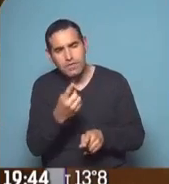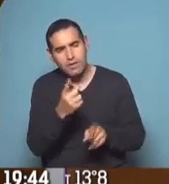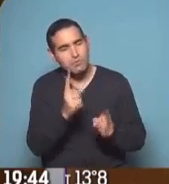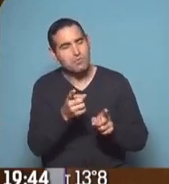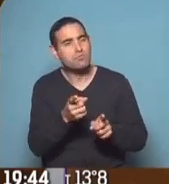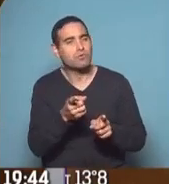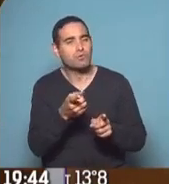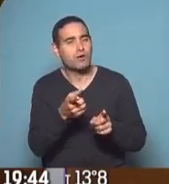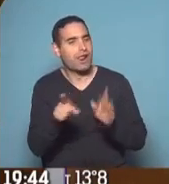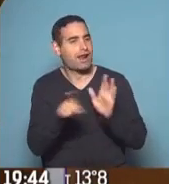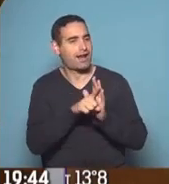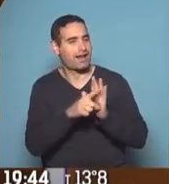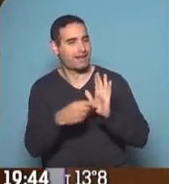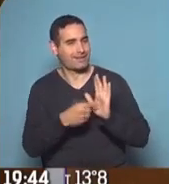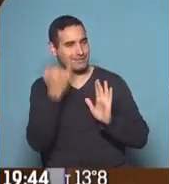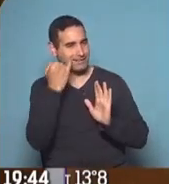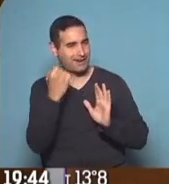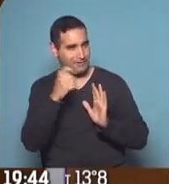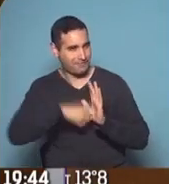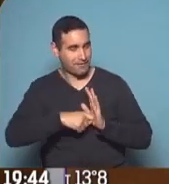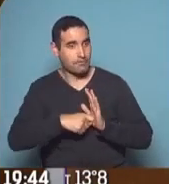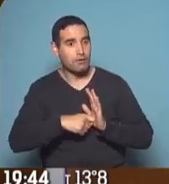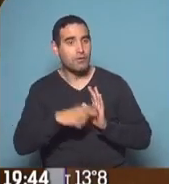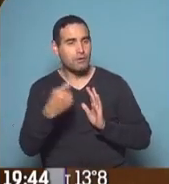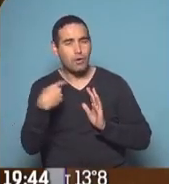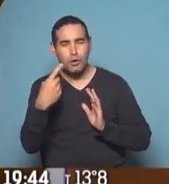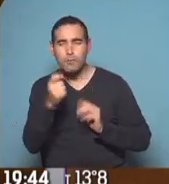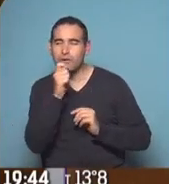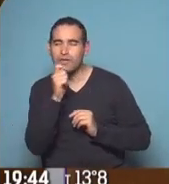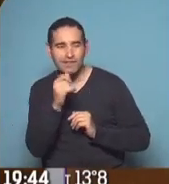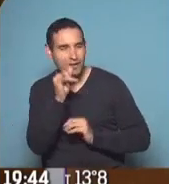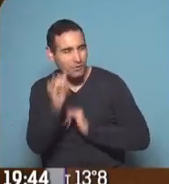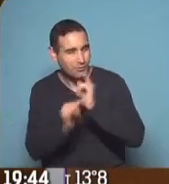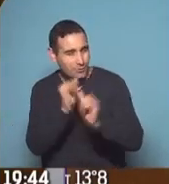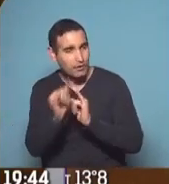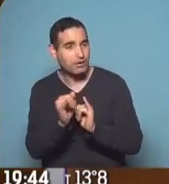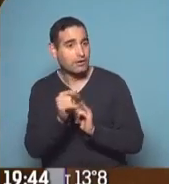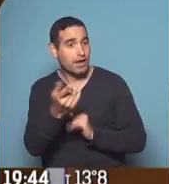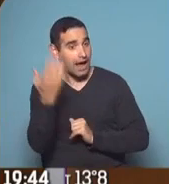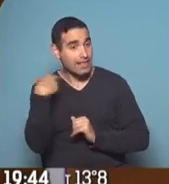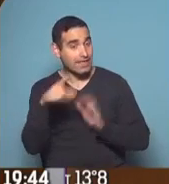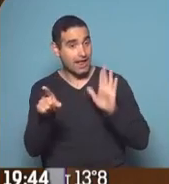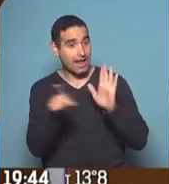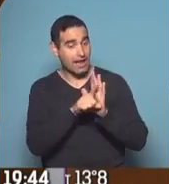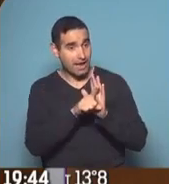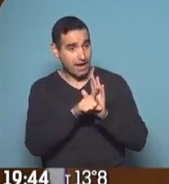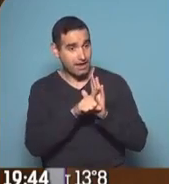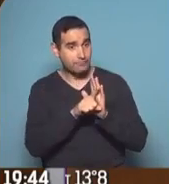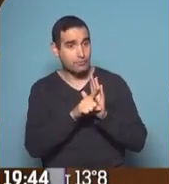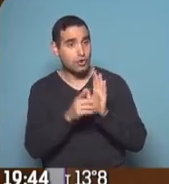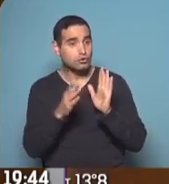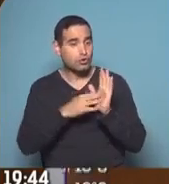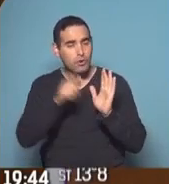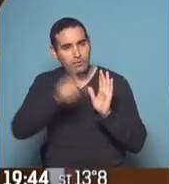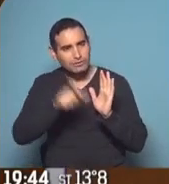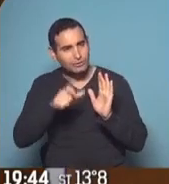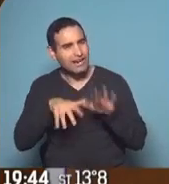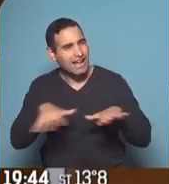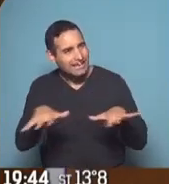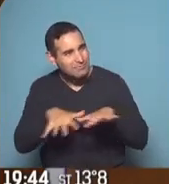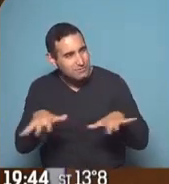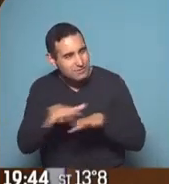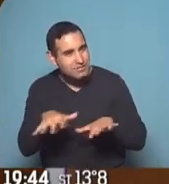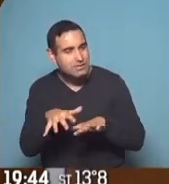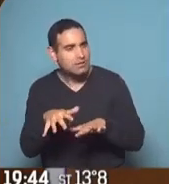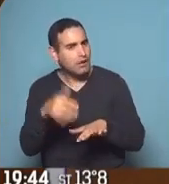de dominio porque es claro que hoy hablaba con un periodista y contaba que cuando fue sancionada la ley del arrepentido sería una